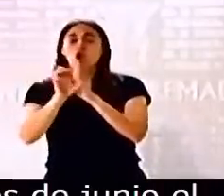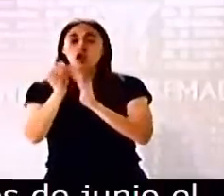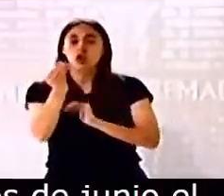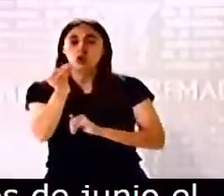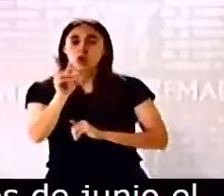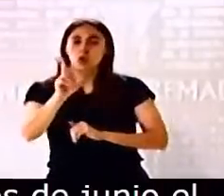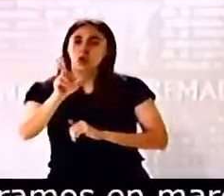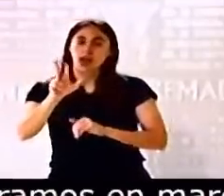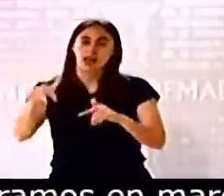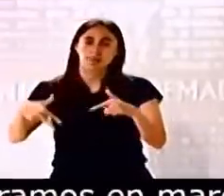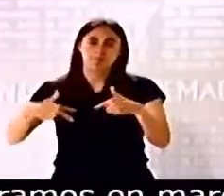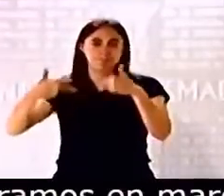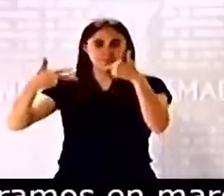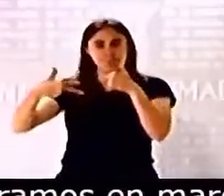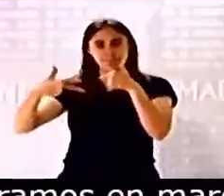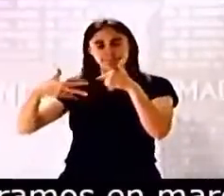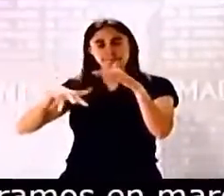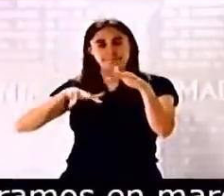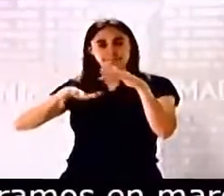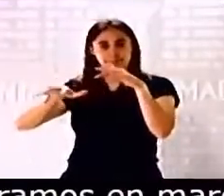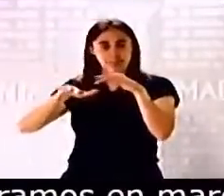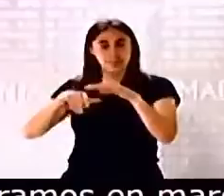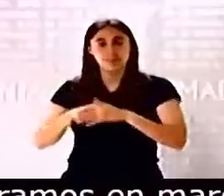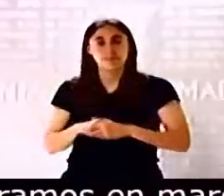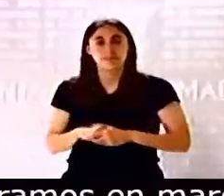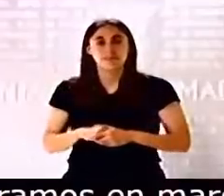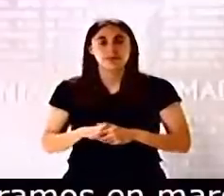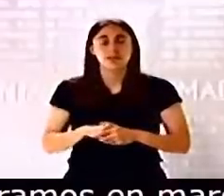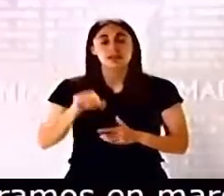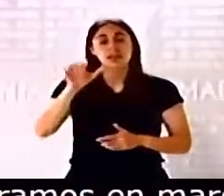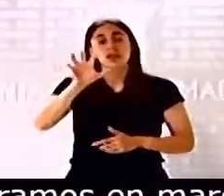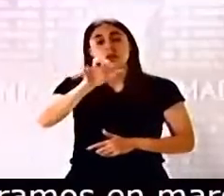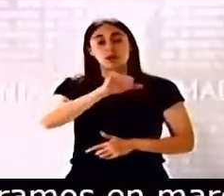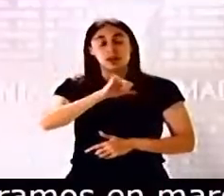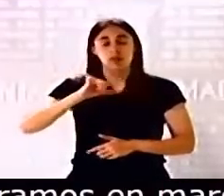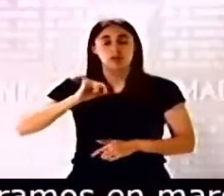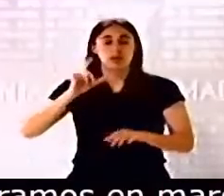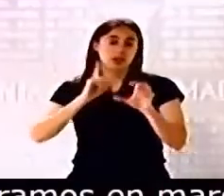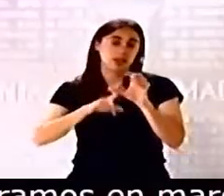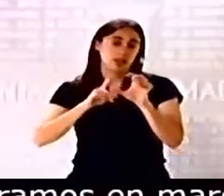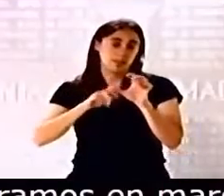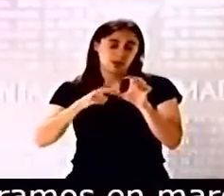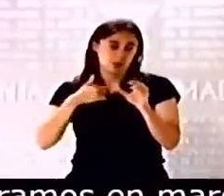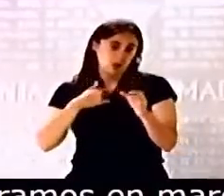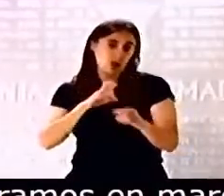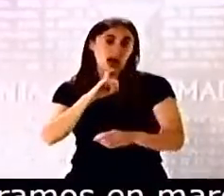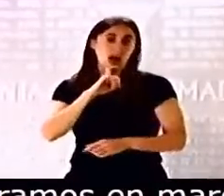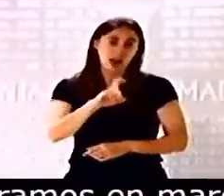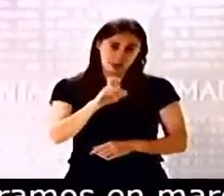permita movernos. Ahí la Comunidad Autónoma de Extremadura, ya les anuncio